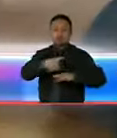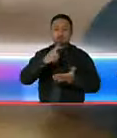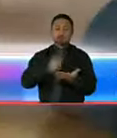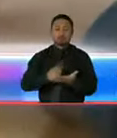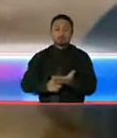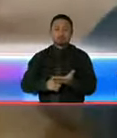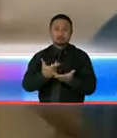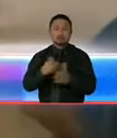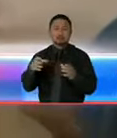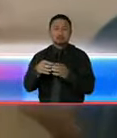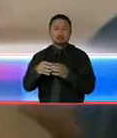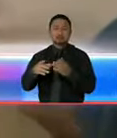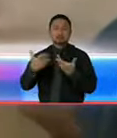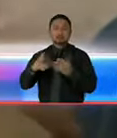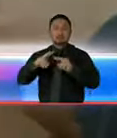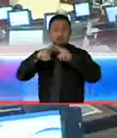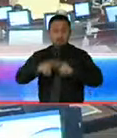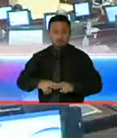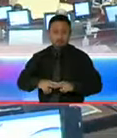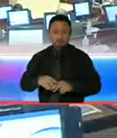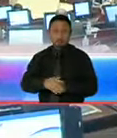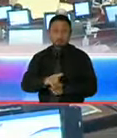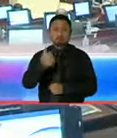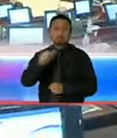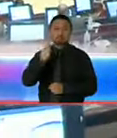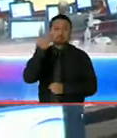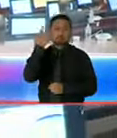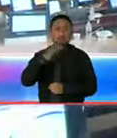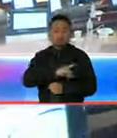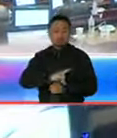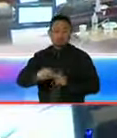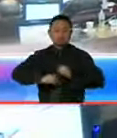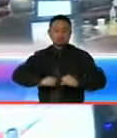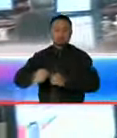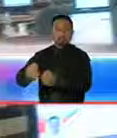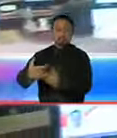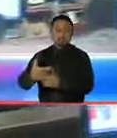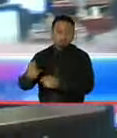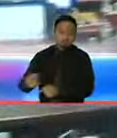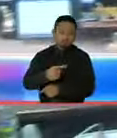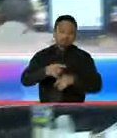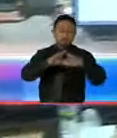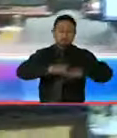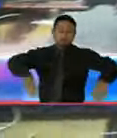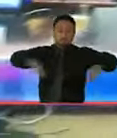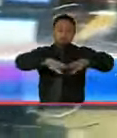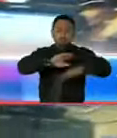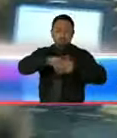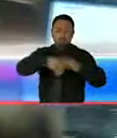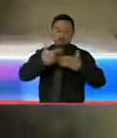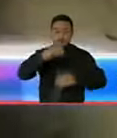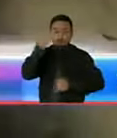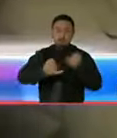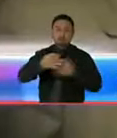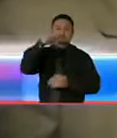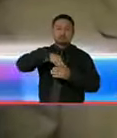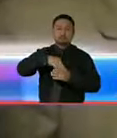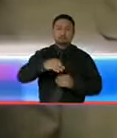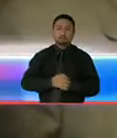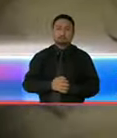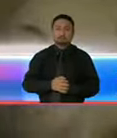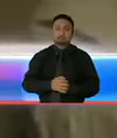en la Comisión de Fiscalización, que en 10 días deberá elaborar un informe que pasa al Pleno y concluye con la votación. El